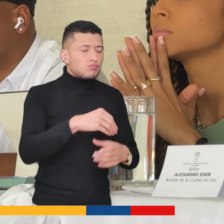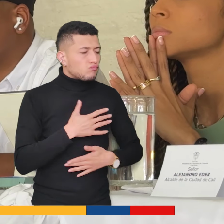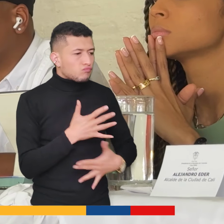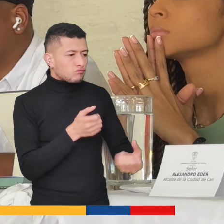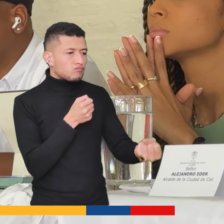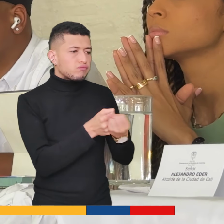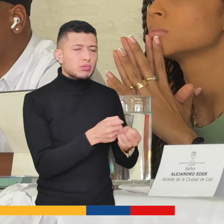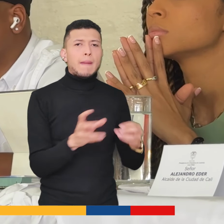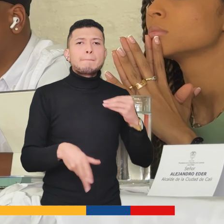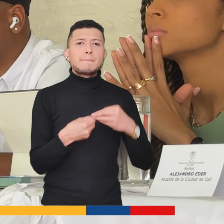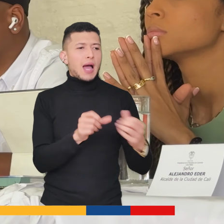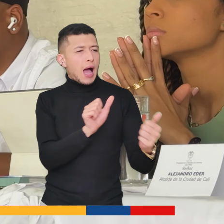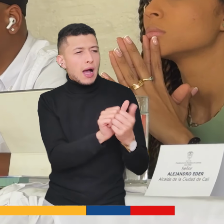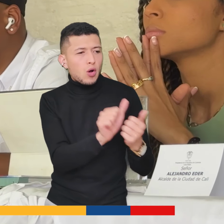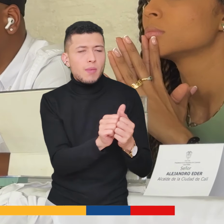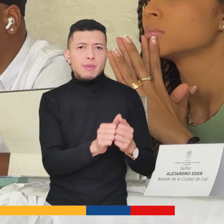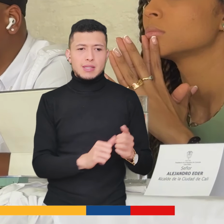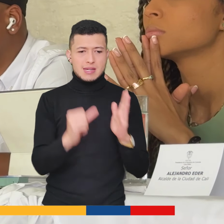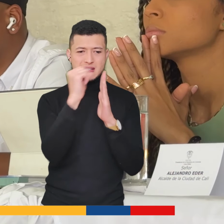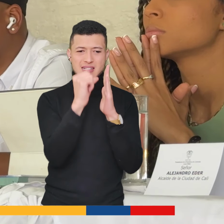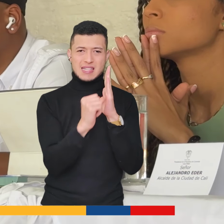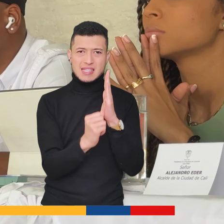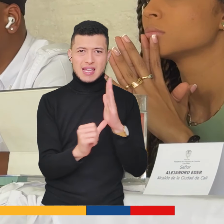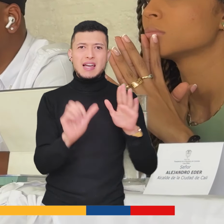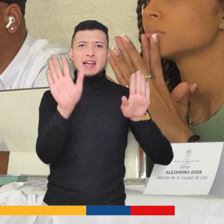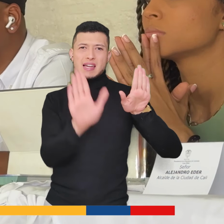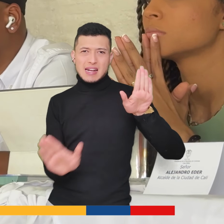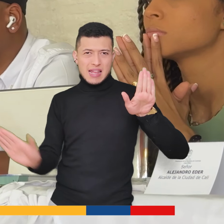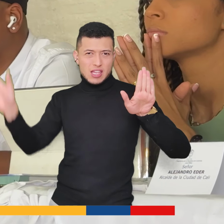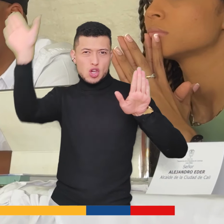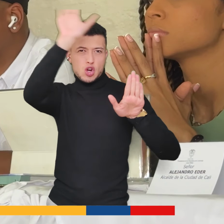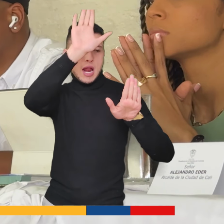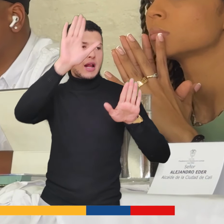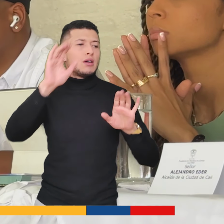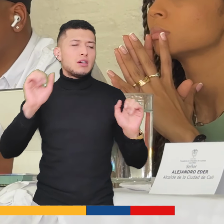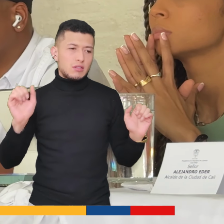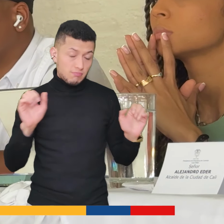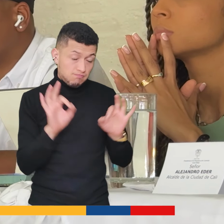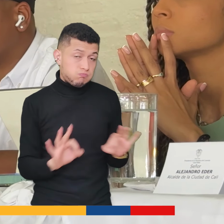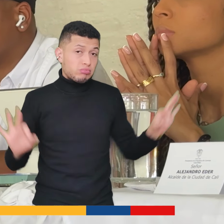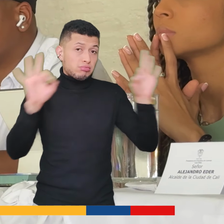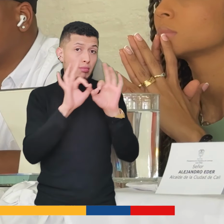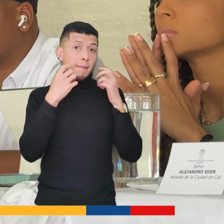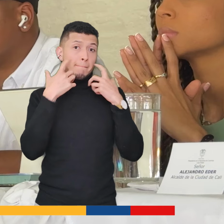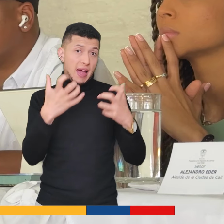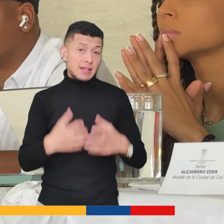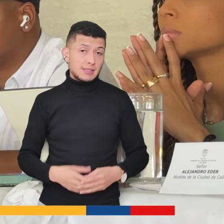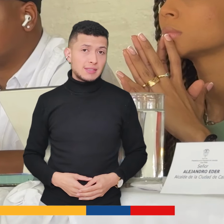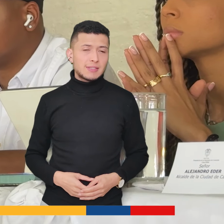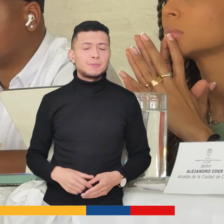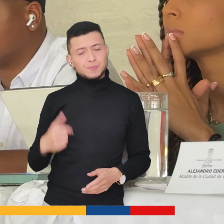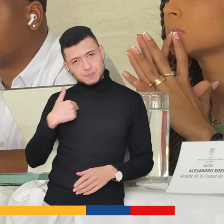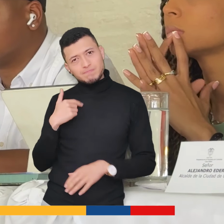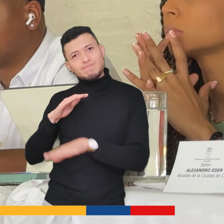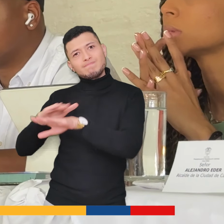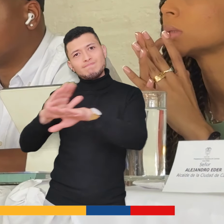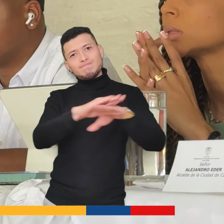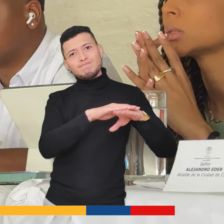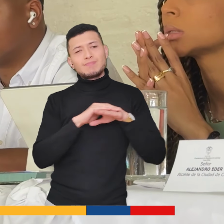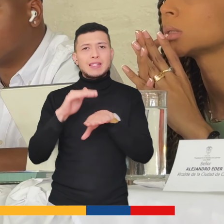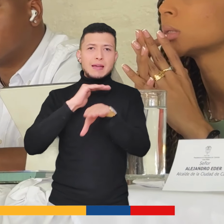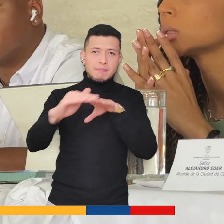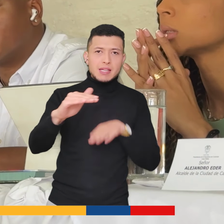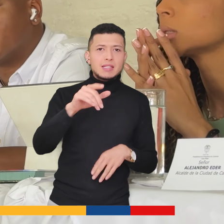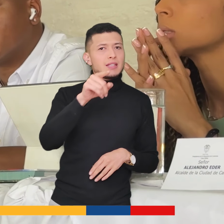acompañar esta agenda de convergencia regional, que creo que es muy importante. Y bueno, mi invitación es a que de aquí